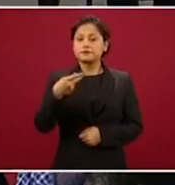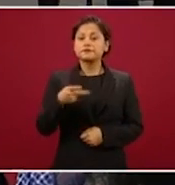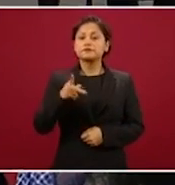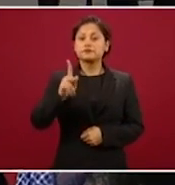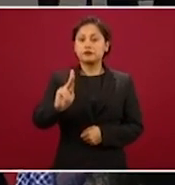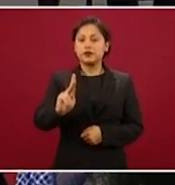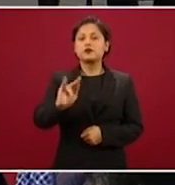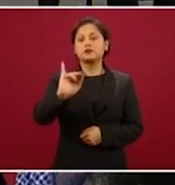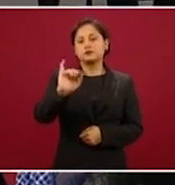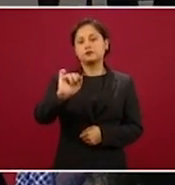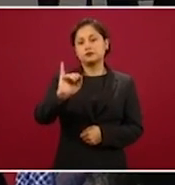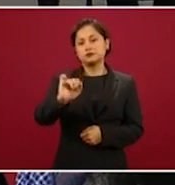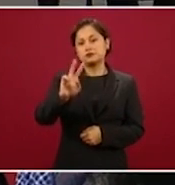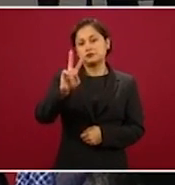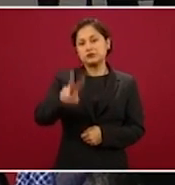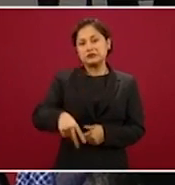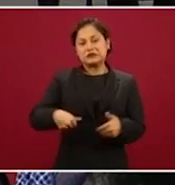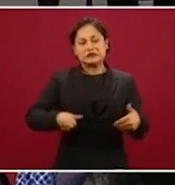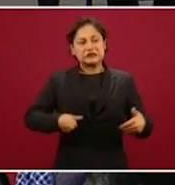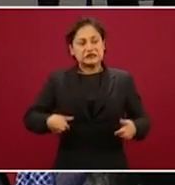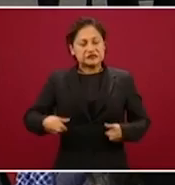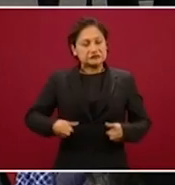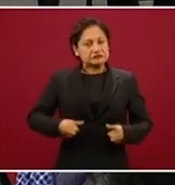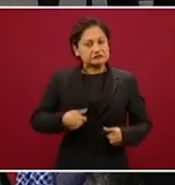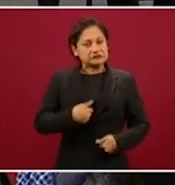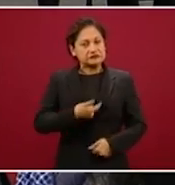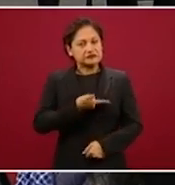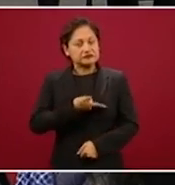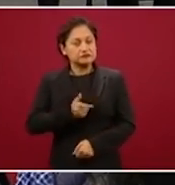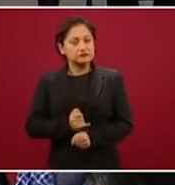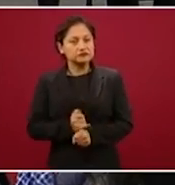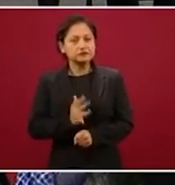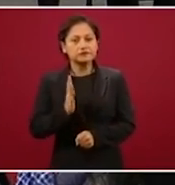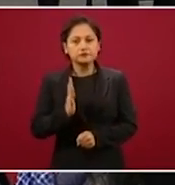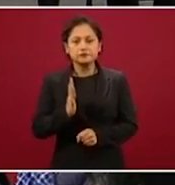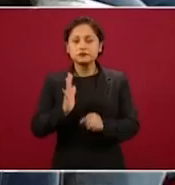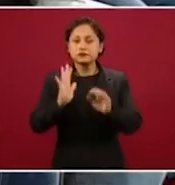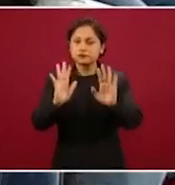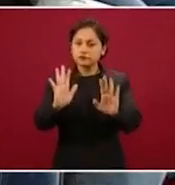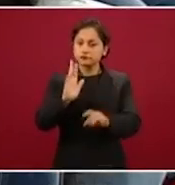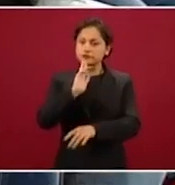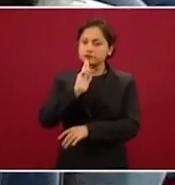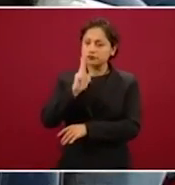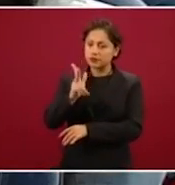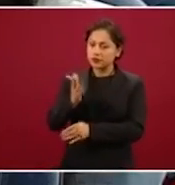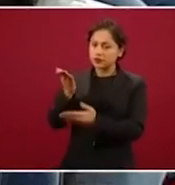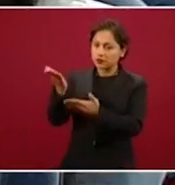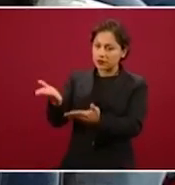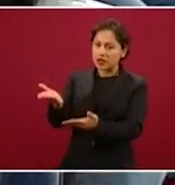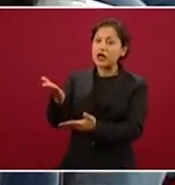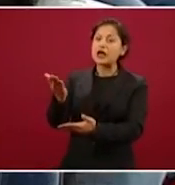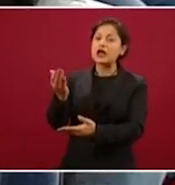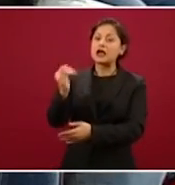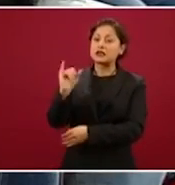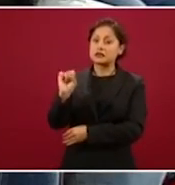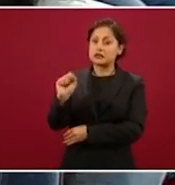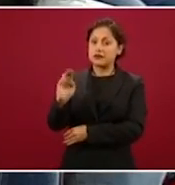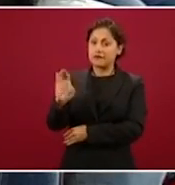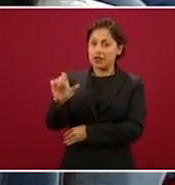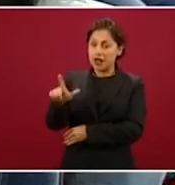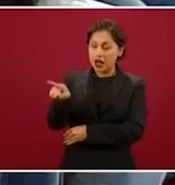desagradable, entonces mejor, ¿sí? Ya Isabel se manifestó, se